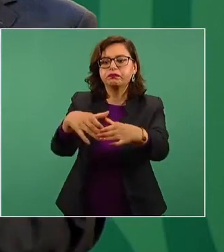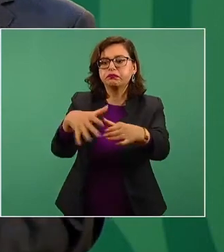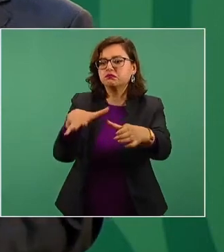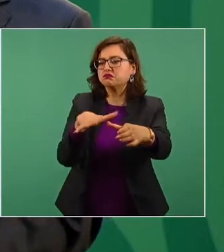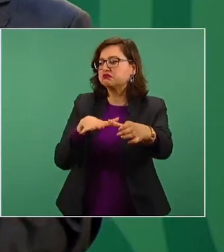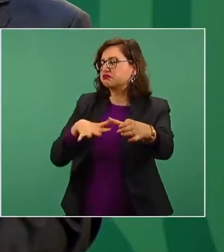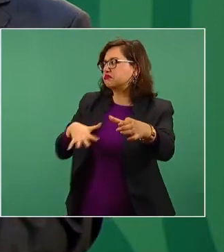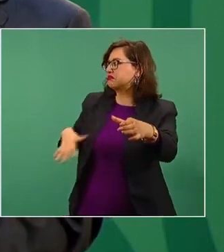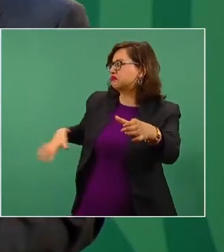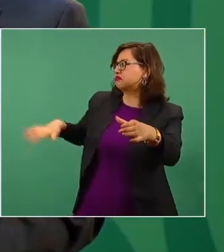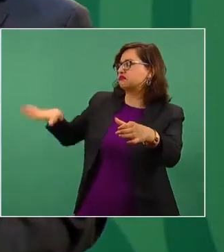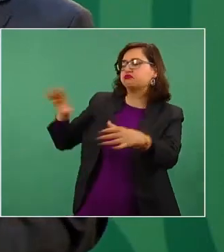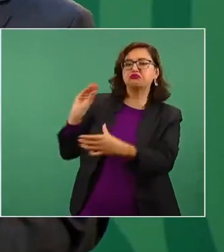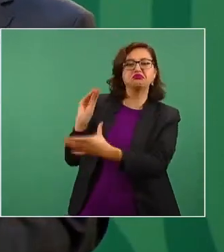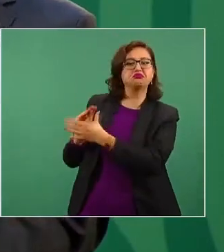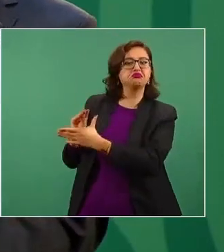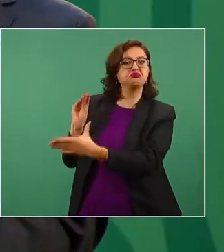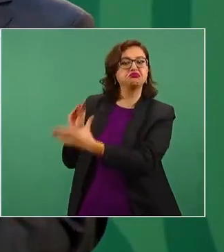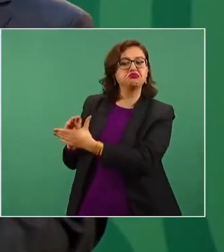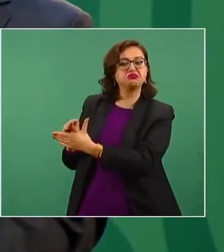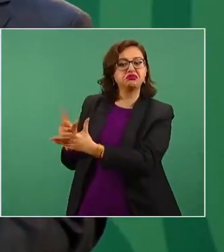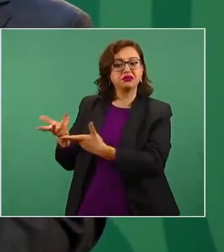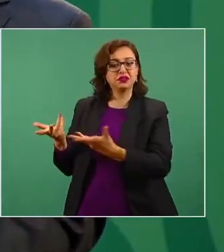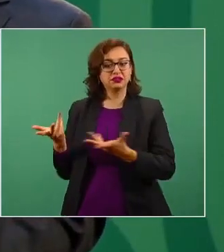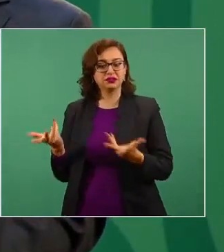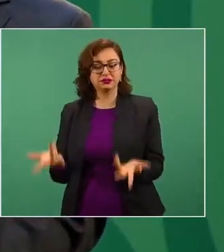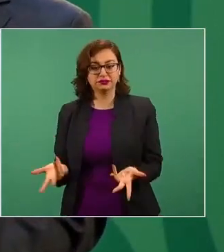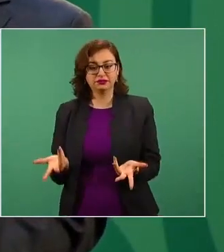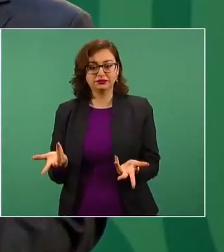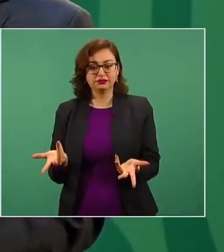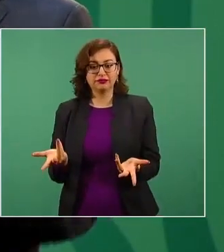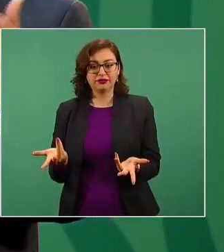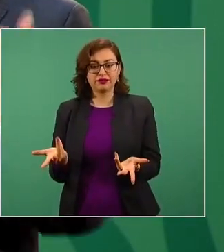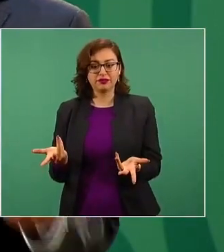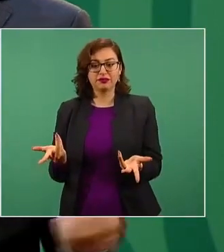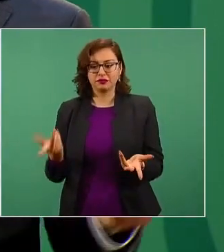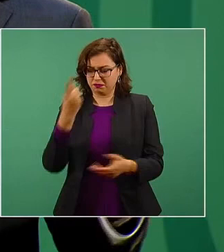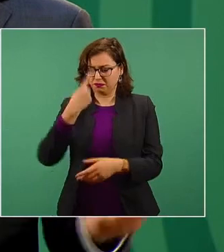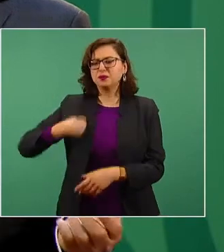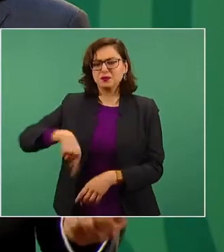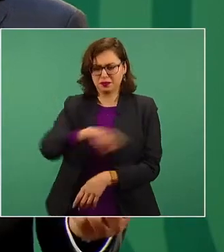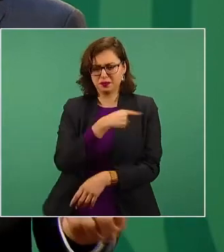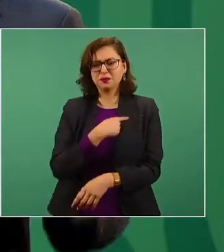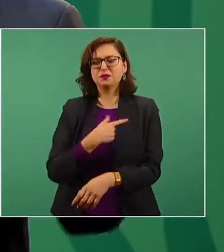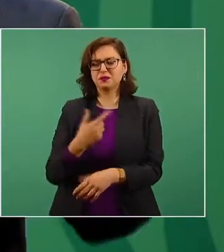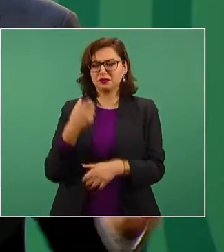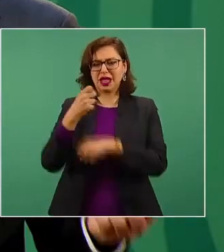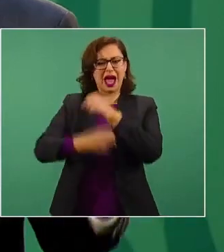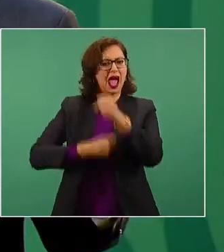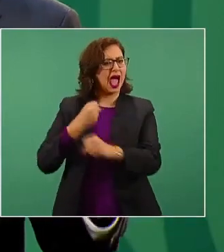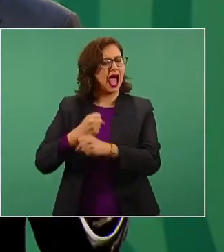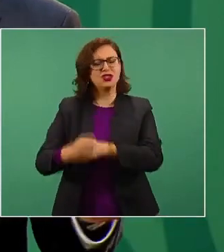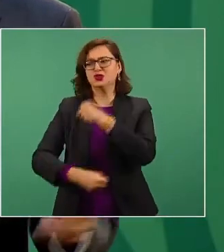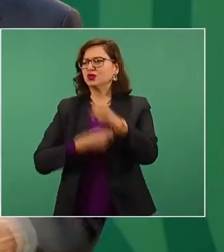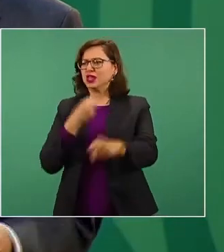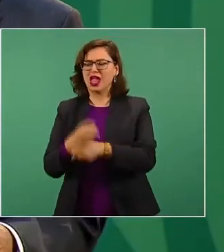Nosotros venimos de la oposición, años en la oposición, y aunque me